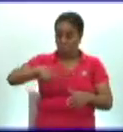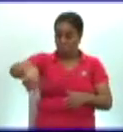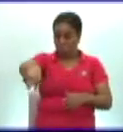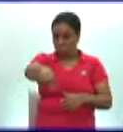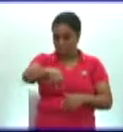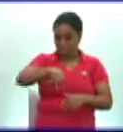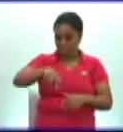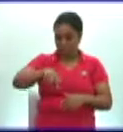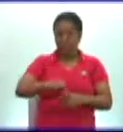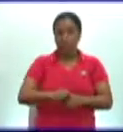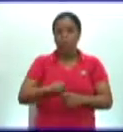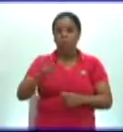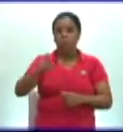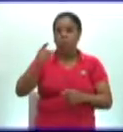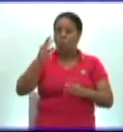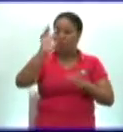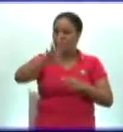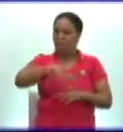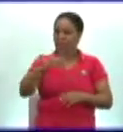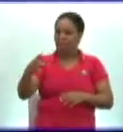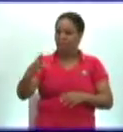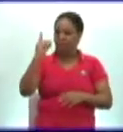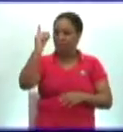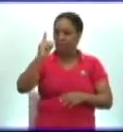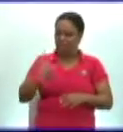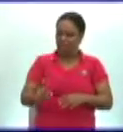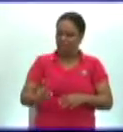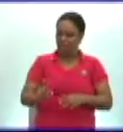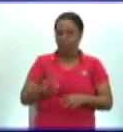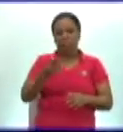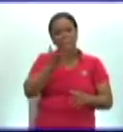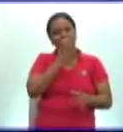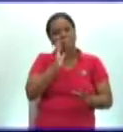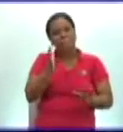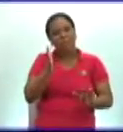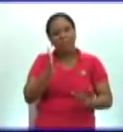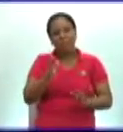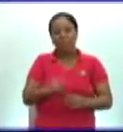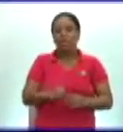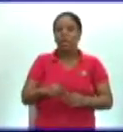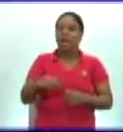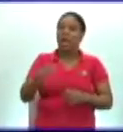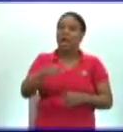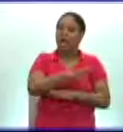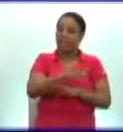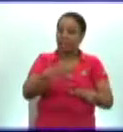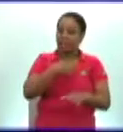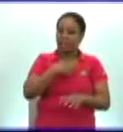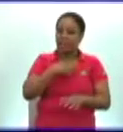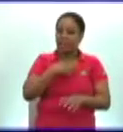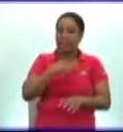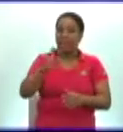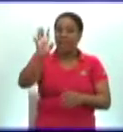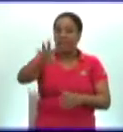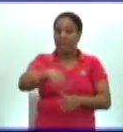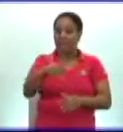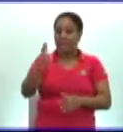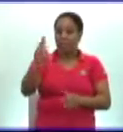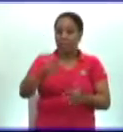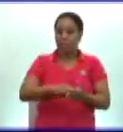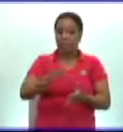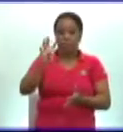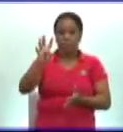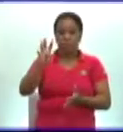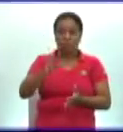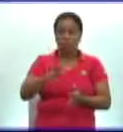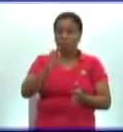de datos similar a la 2.4. Valora las fuentes de incertidumbre en las mediciones.